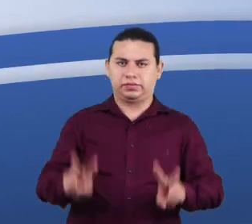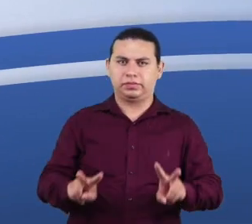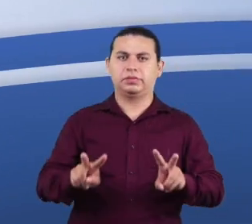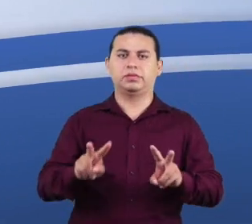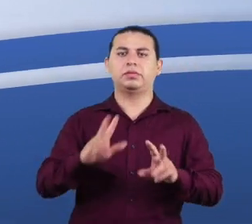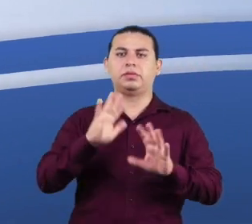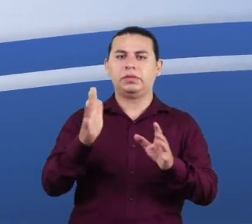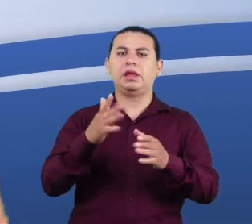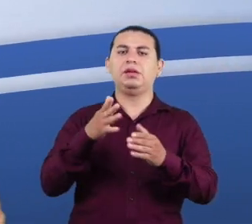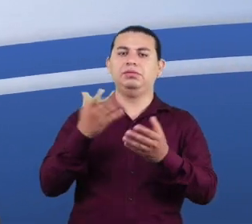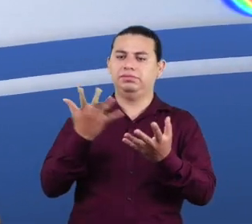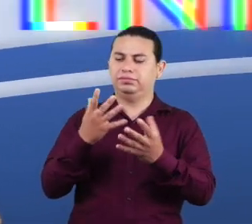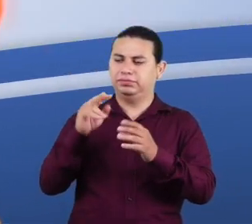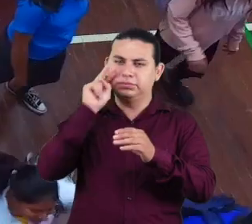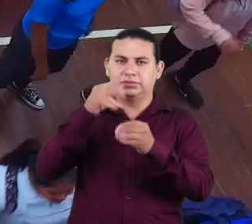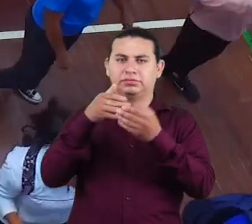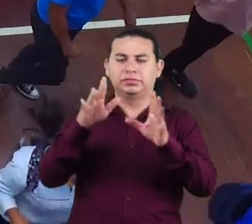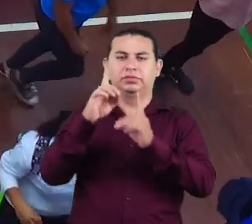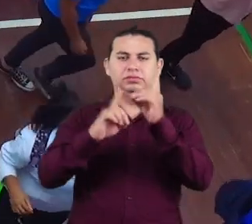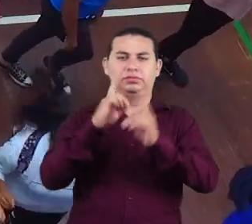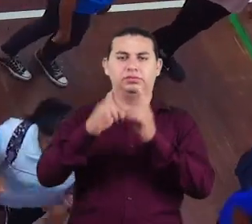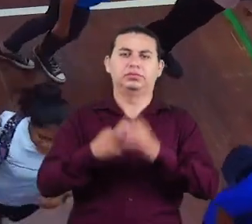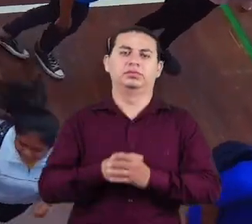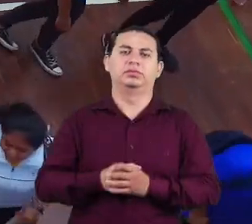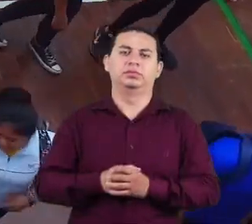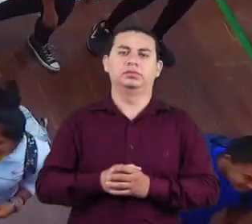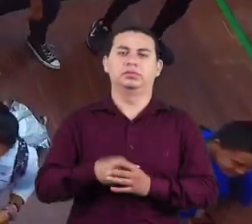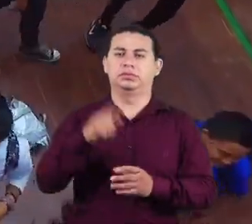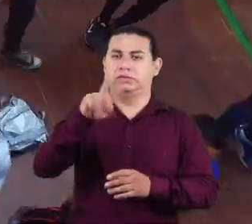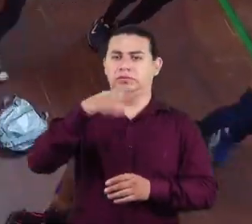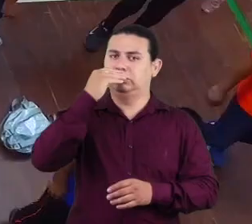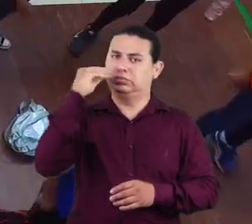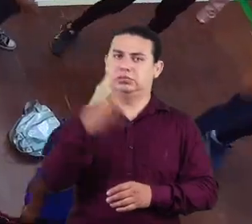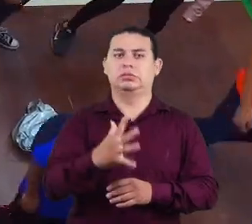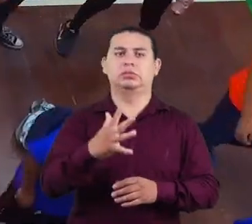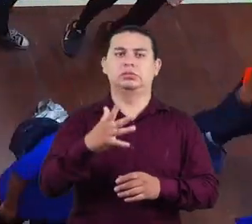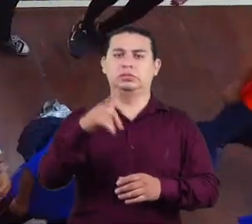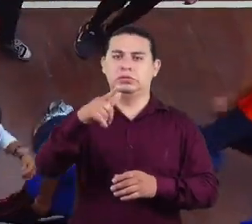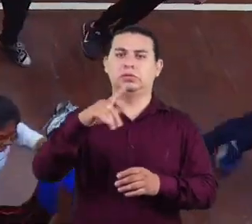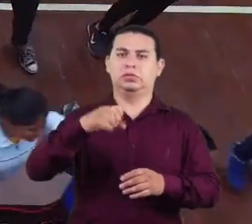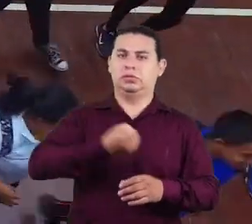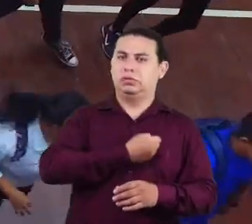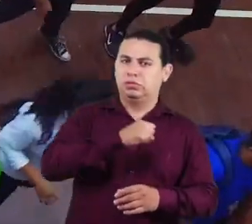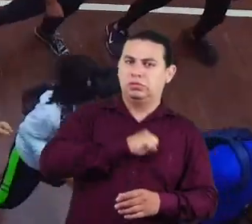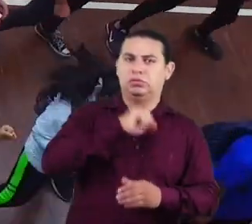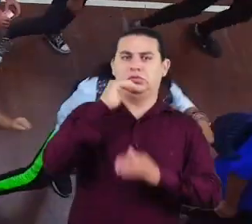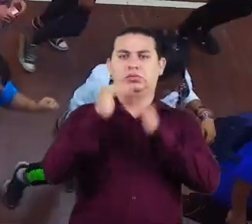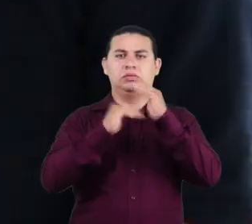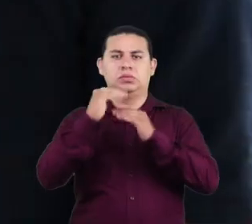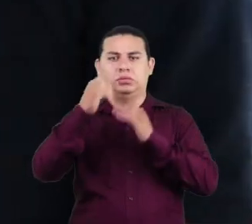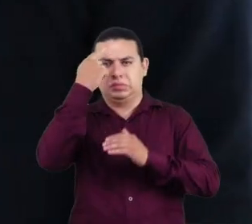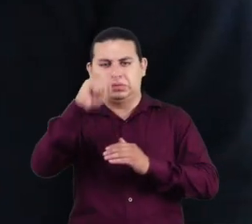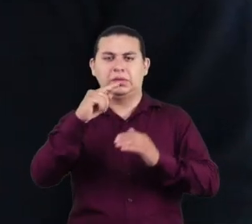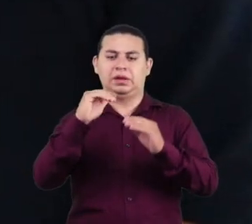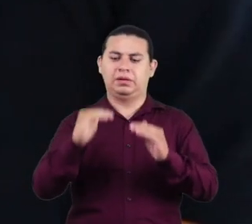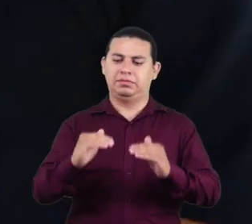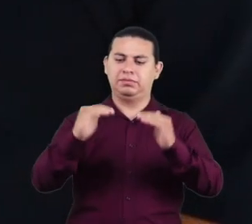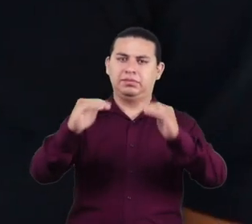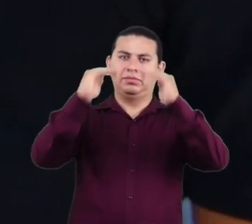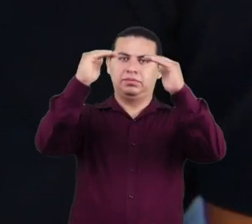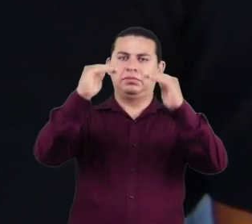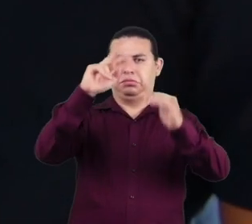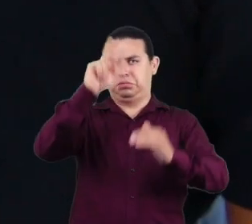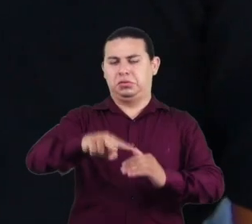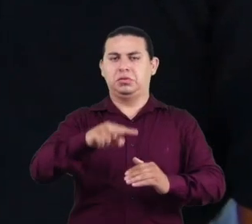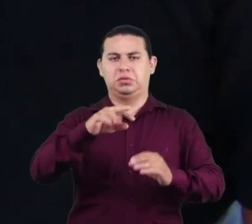verano Gavilancitos LED. Eso es fabuloso para su nutrición, para su desarrollo, para su